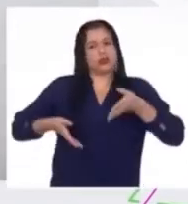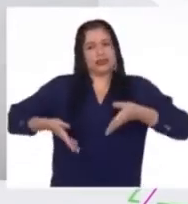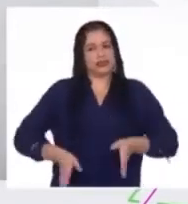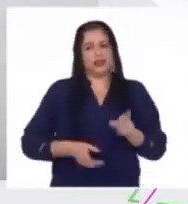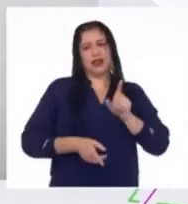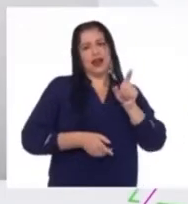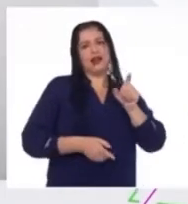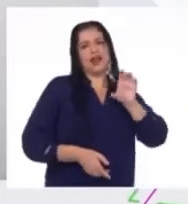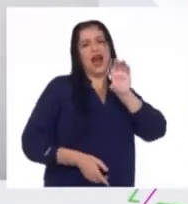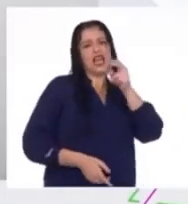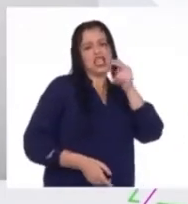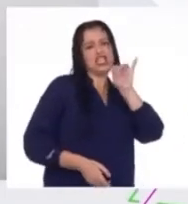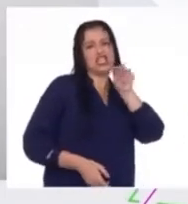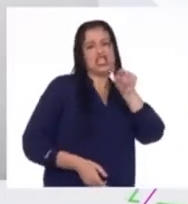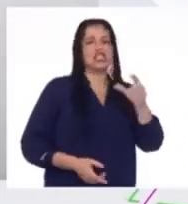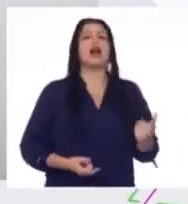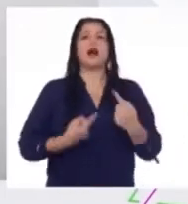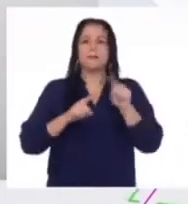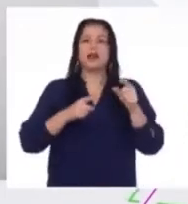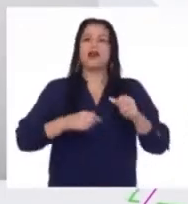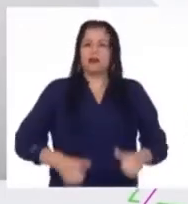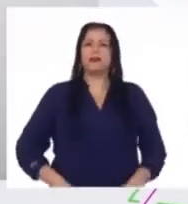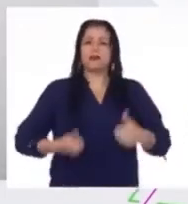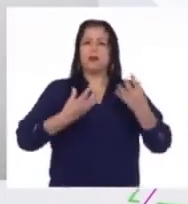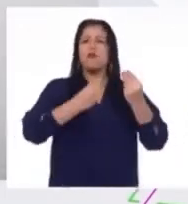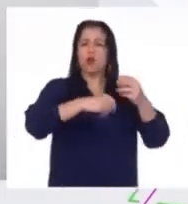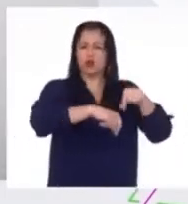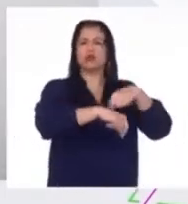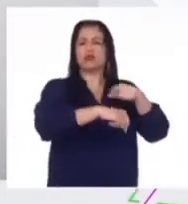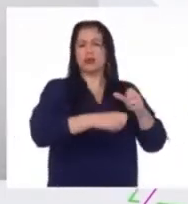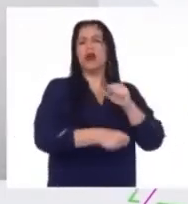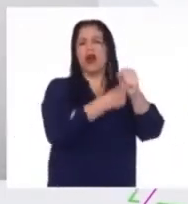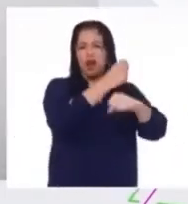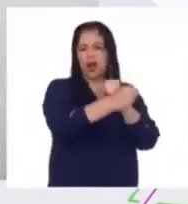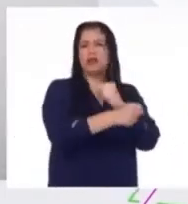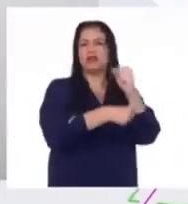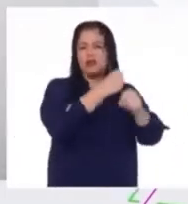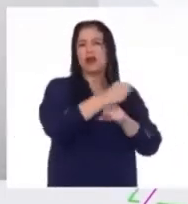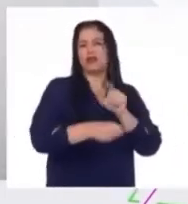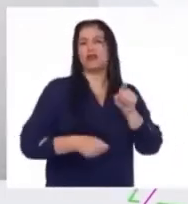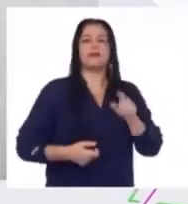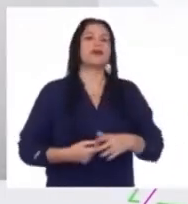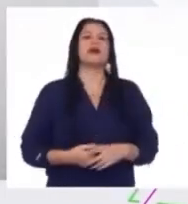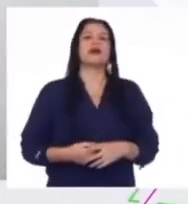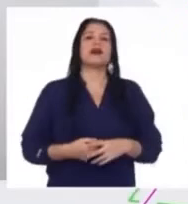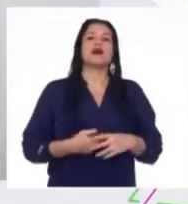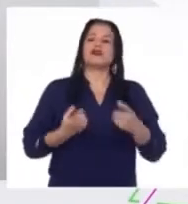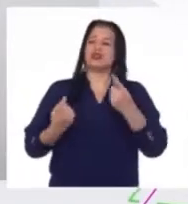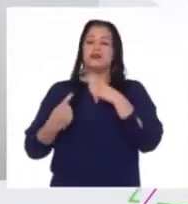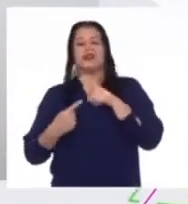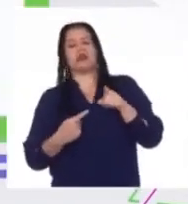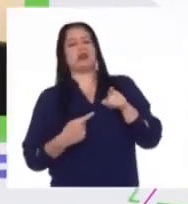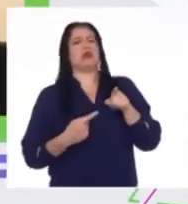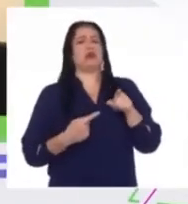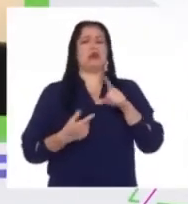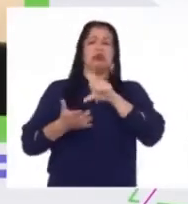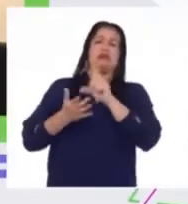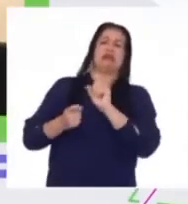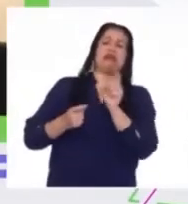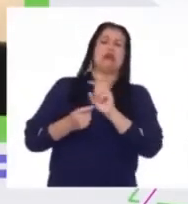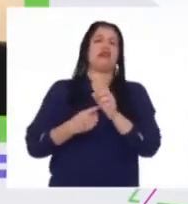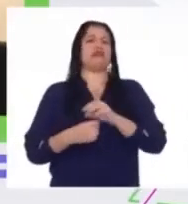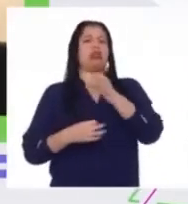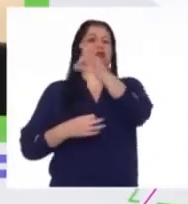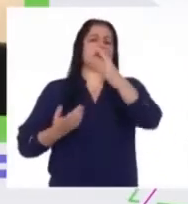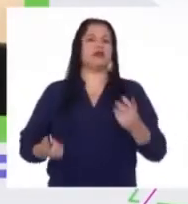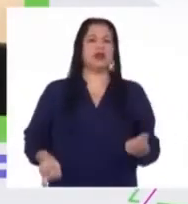allá, viví mucho tiempo allá y me tildó de provinciana. Sí,